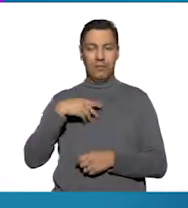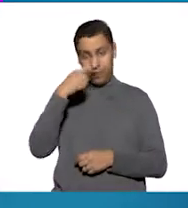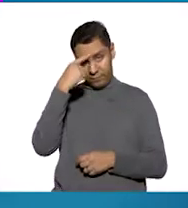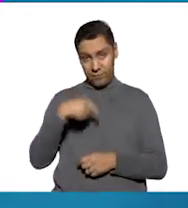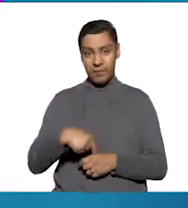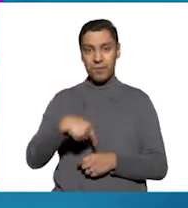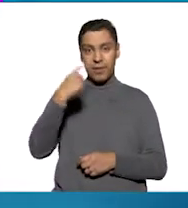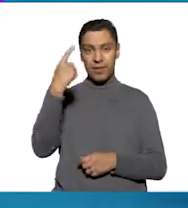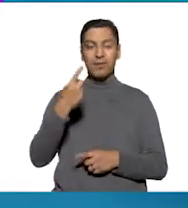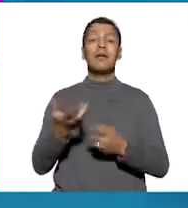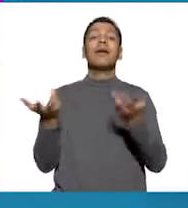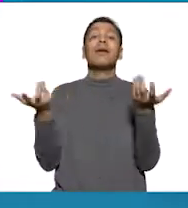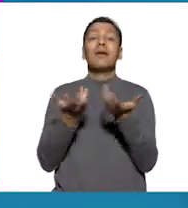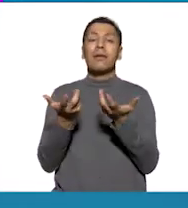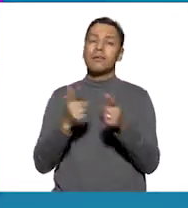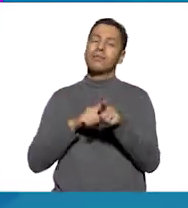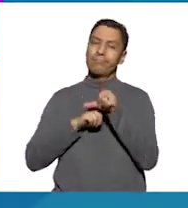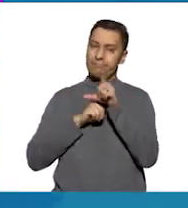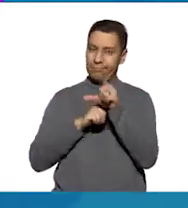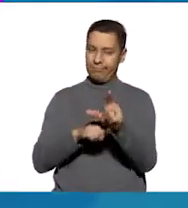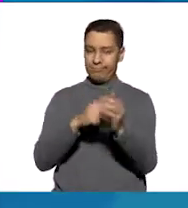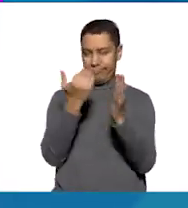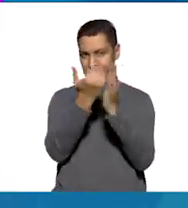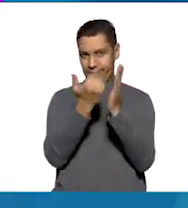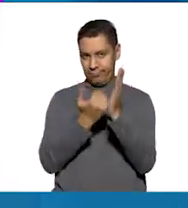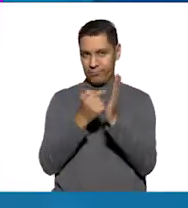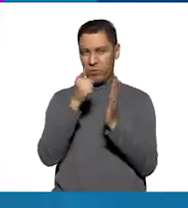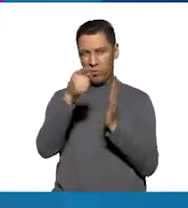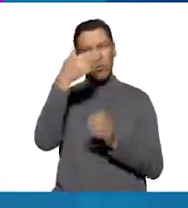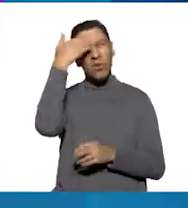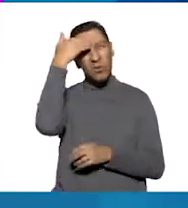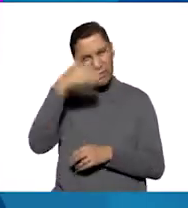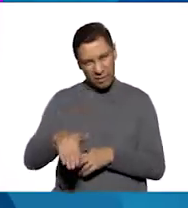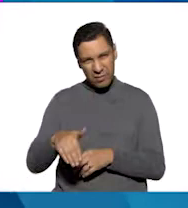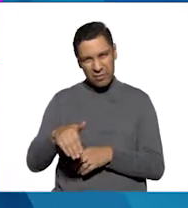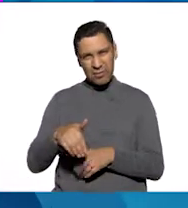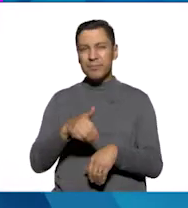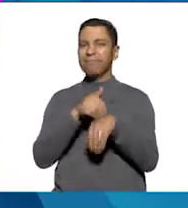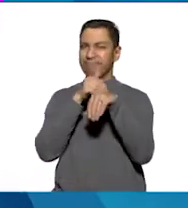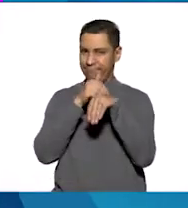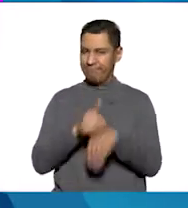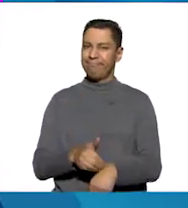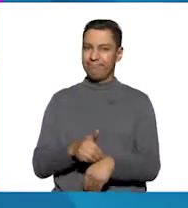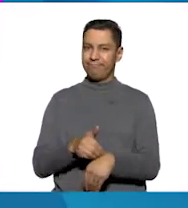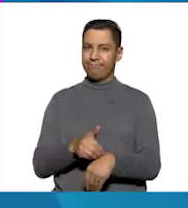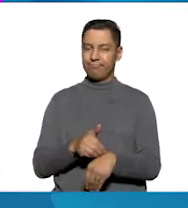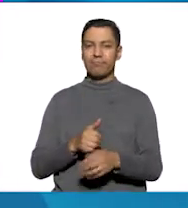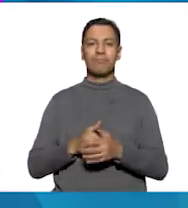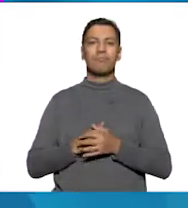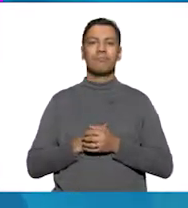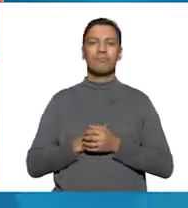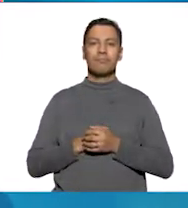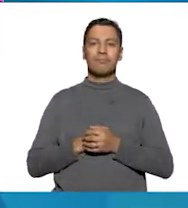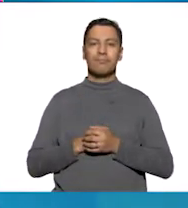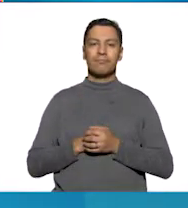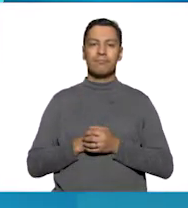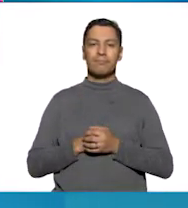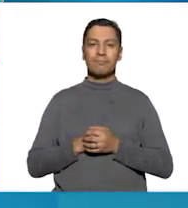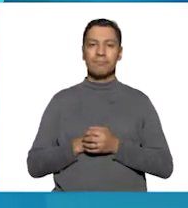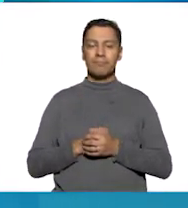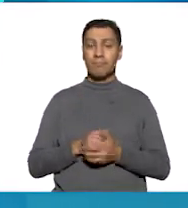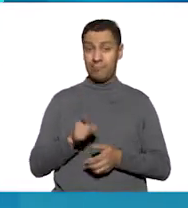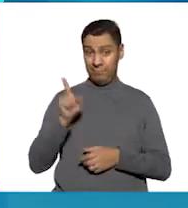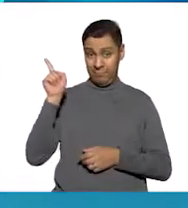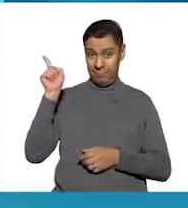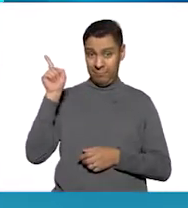personas. Por eso hay que continuar cuidándonos siguiendo las buenas prácticas que ya todos conocemos para evitar contagiarnos.